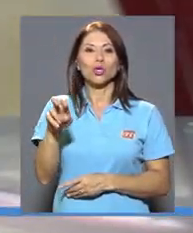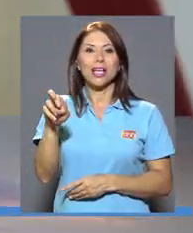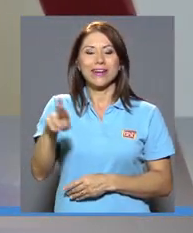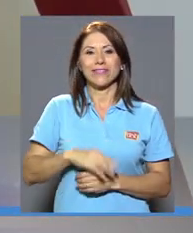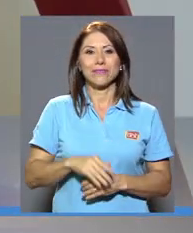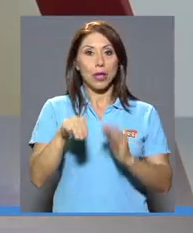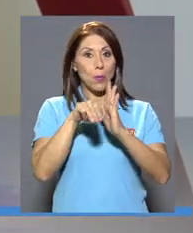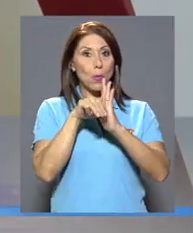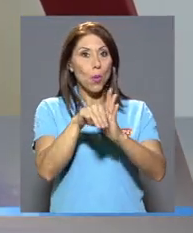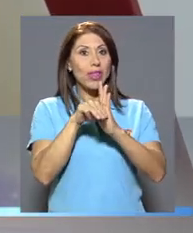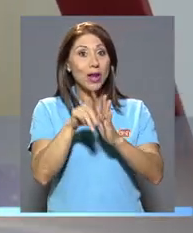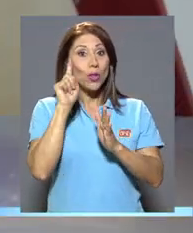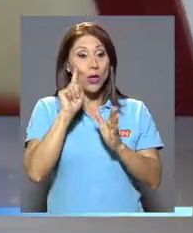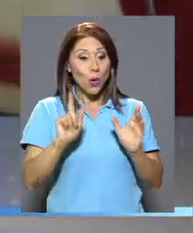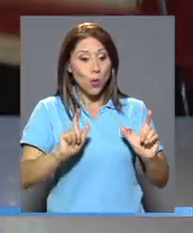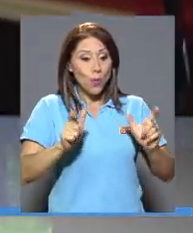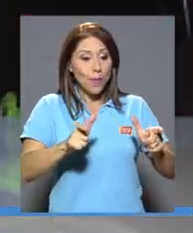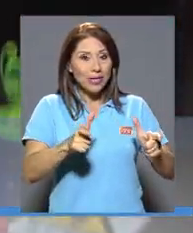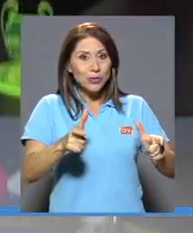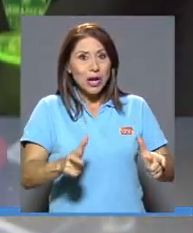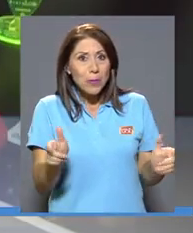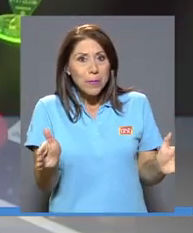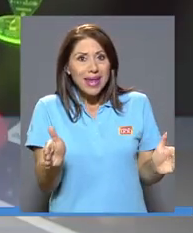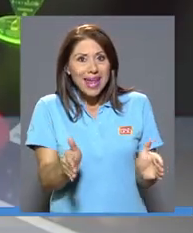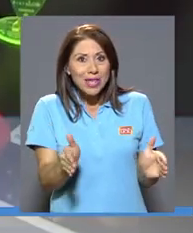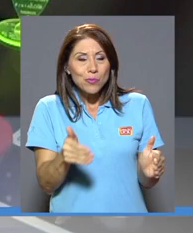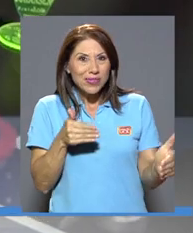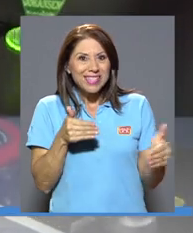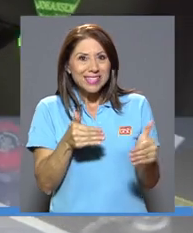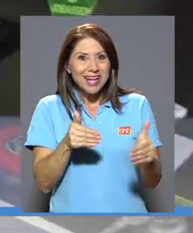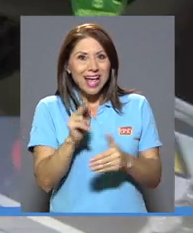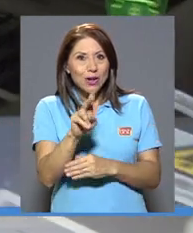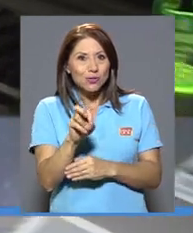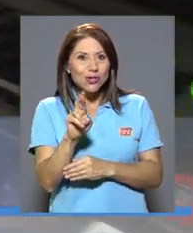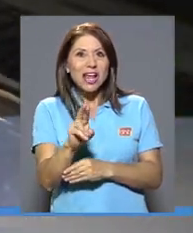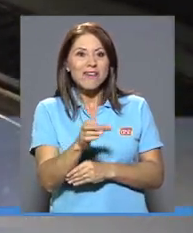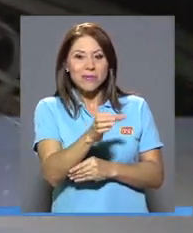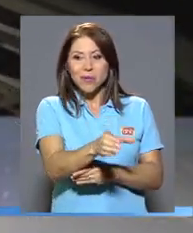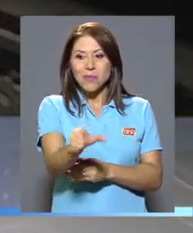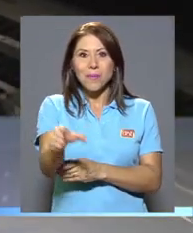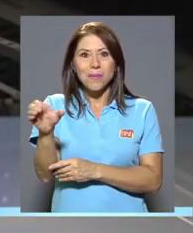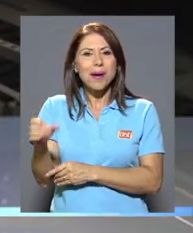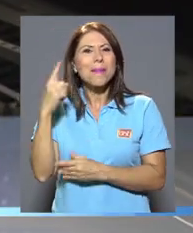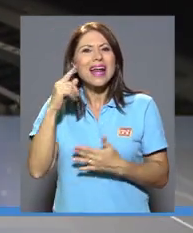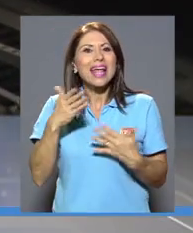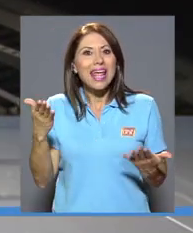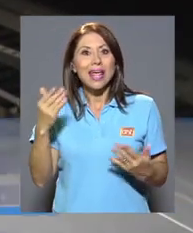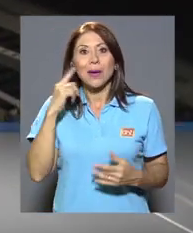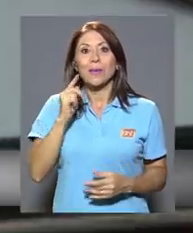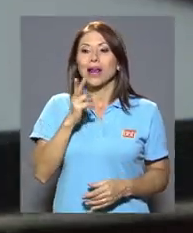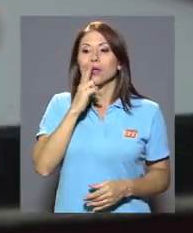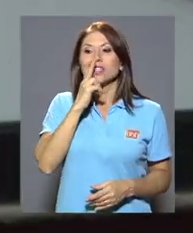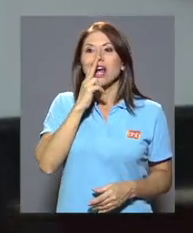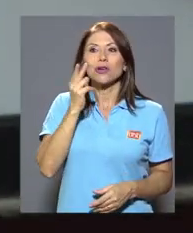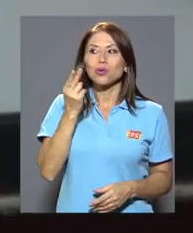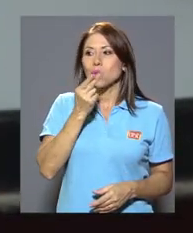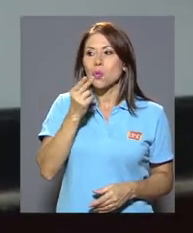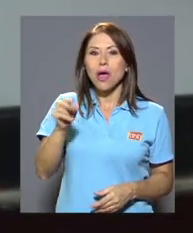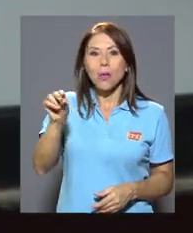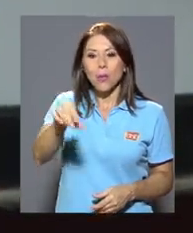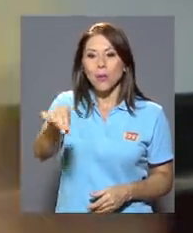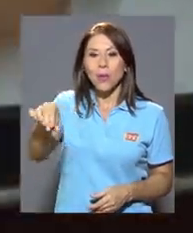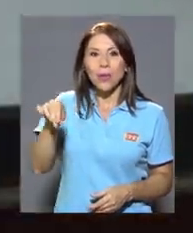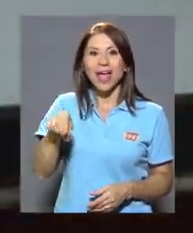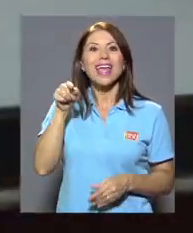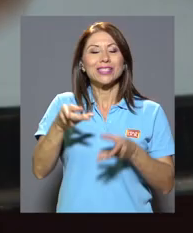El modelo de un pequeño basurero que se colocará en los alrededores de la UCR para depositar las chingas de cigarros es una solución que nació en este